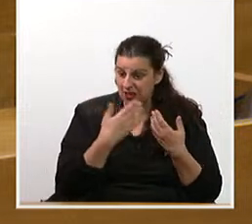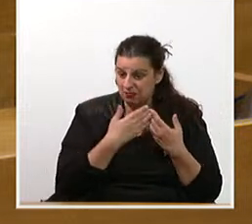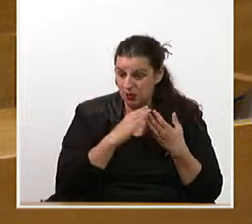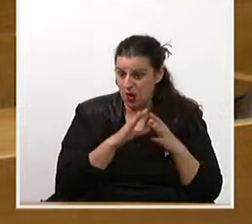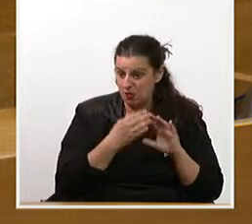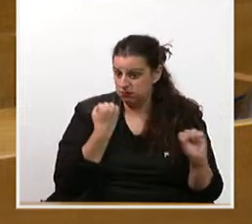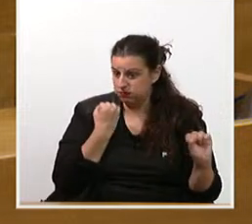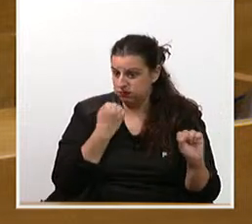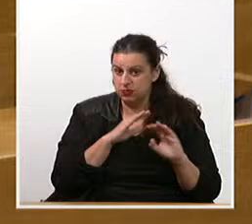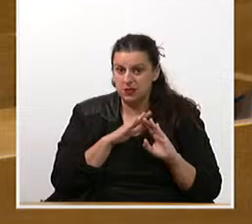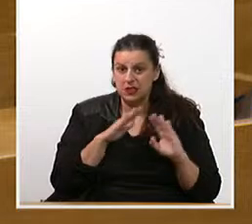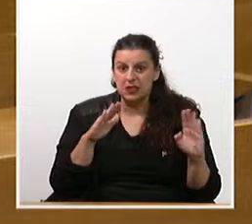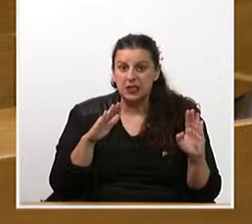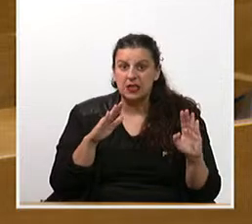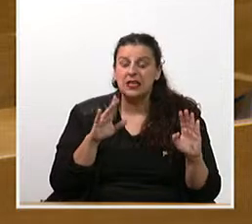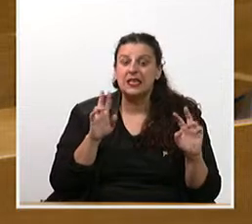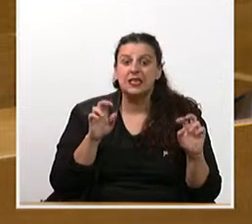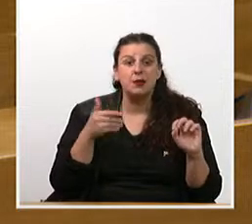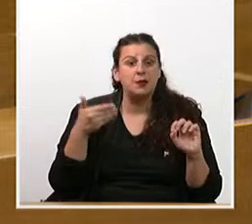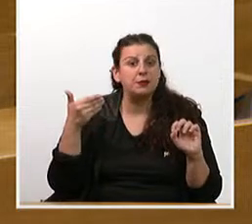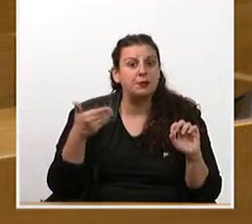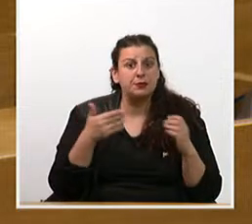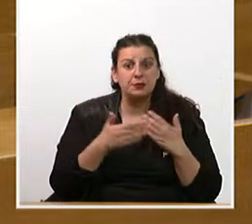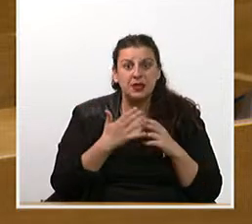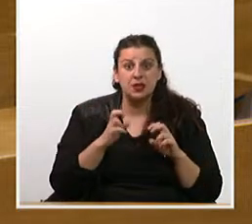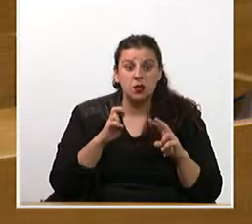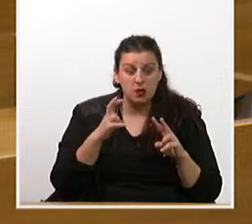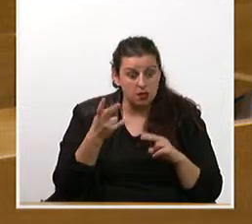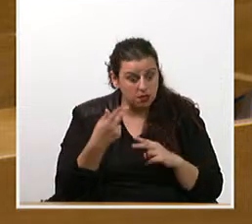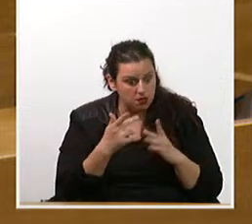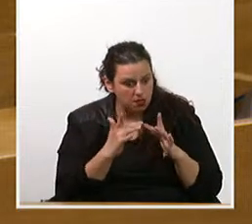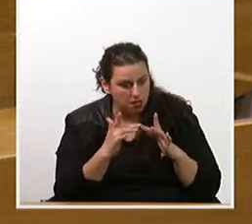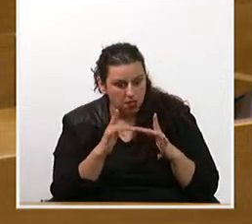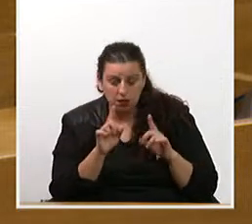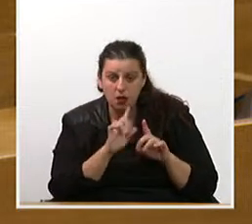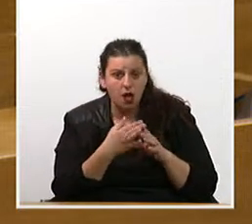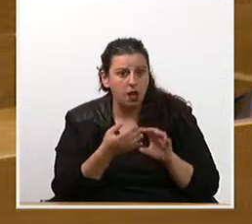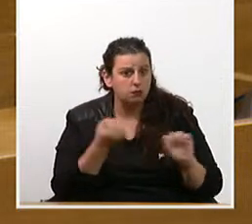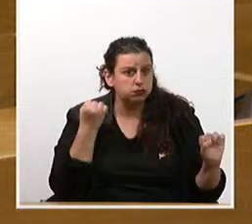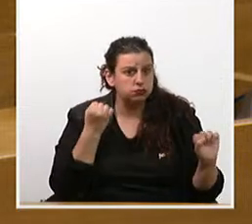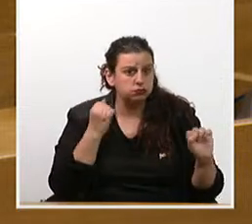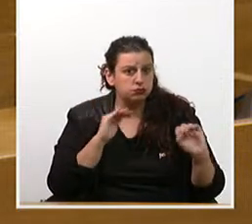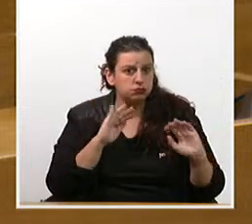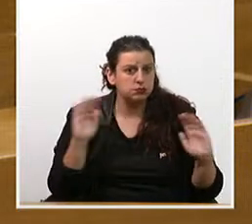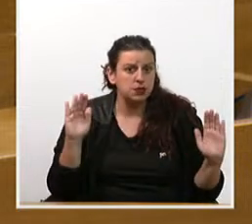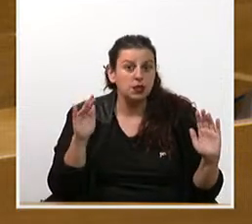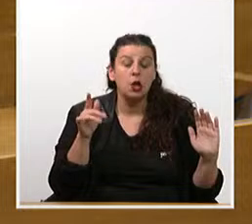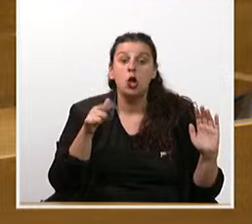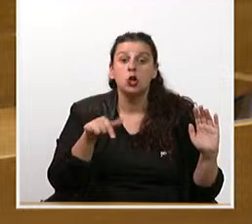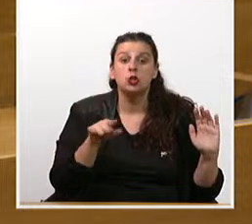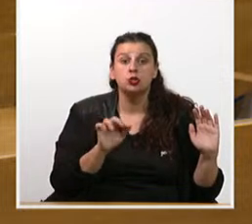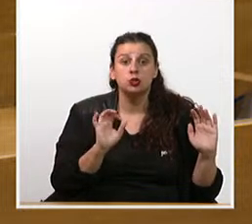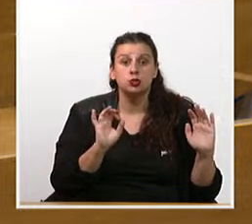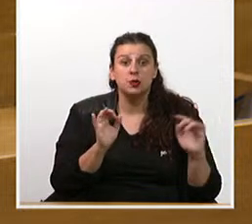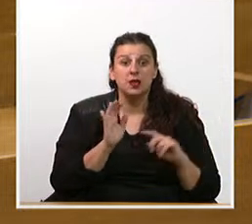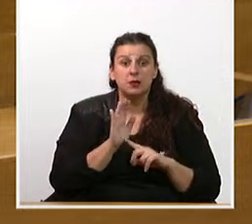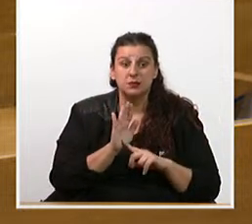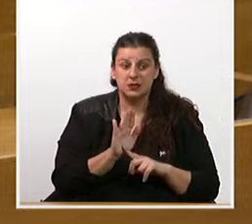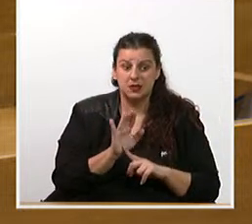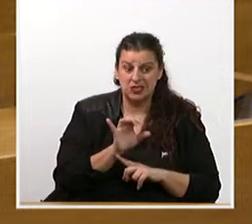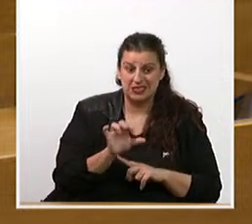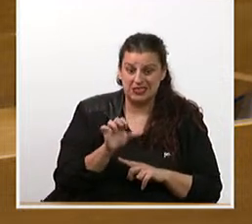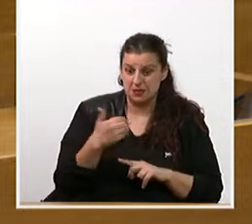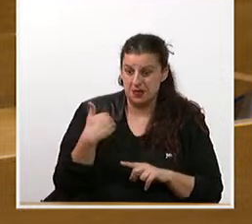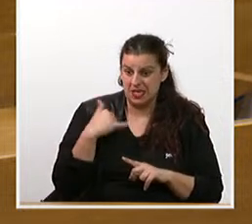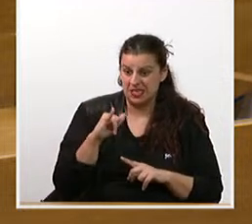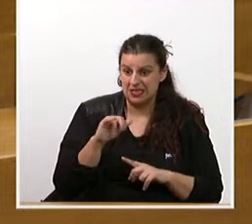materia tan importante como la innovación para el tejido empresarial desde luego nosotros con la presentación que hicimos hace unas semanas debac